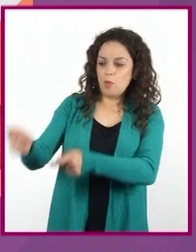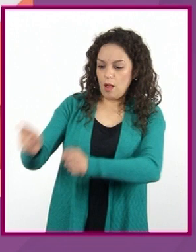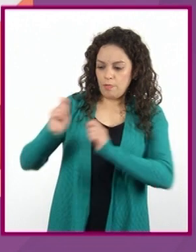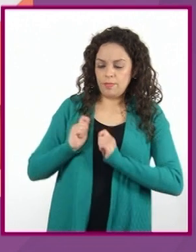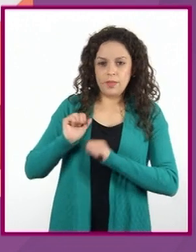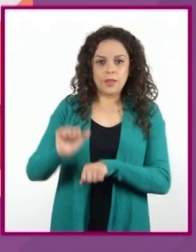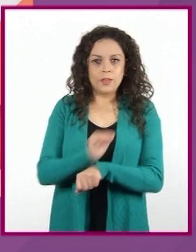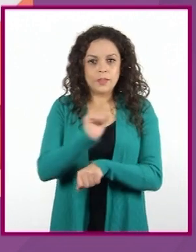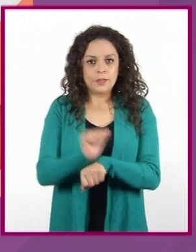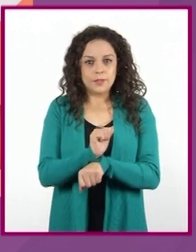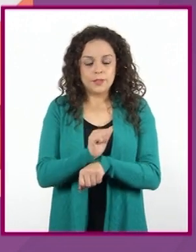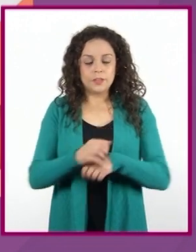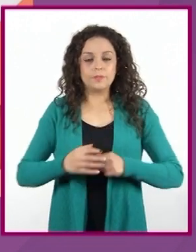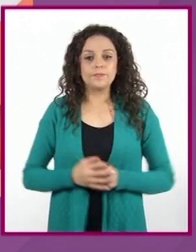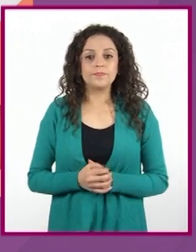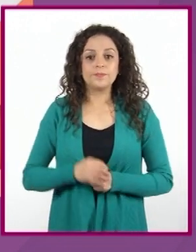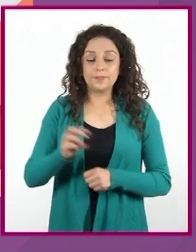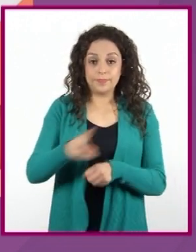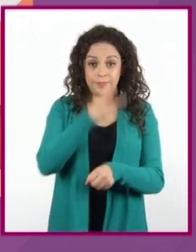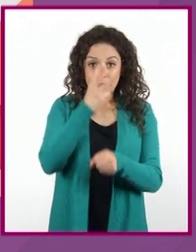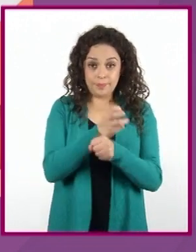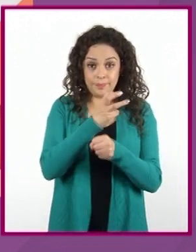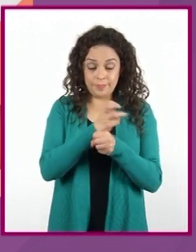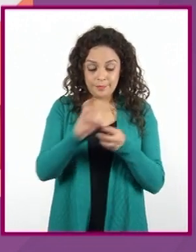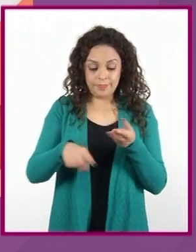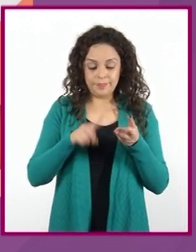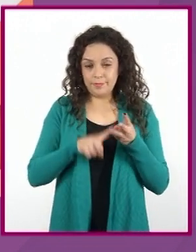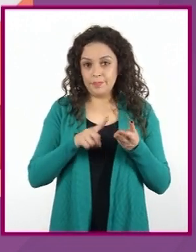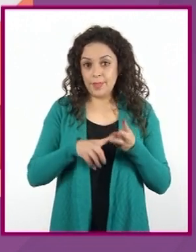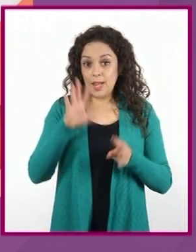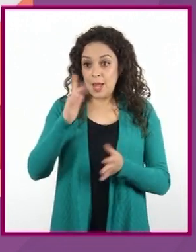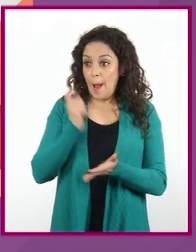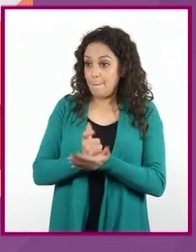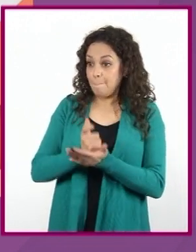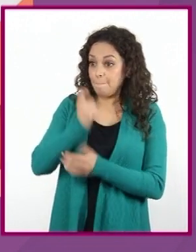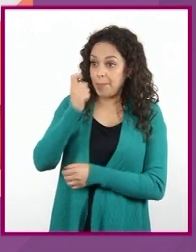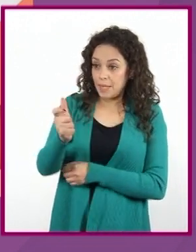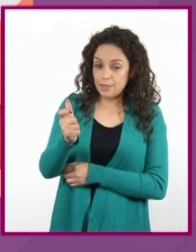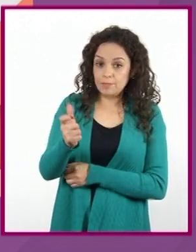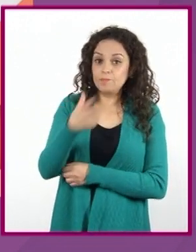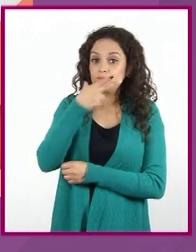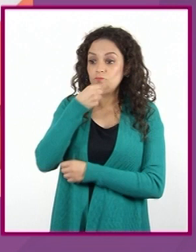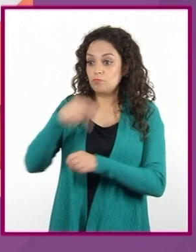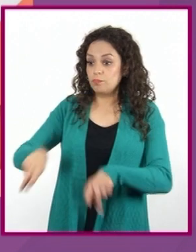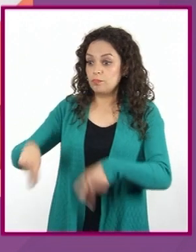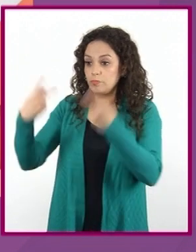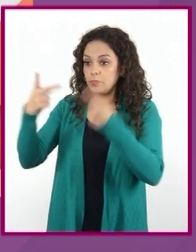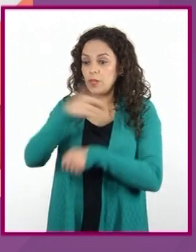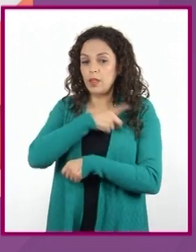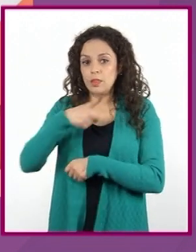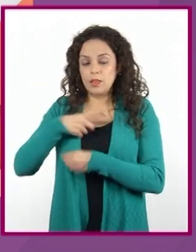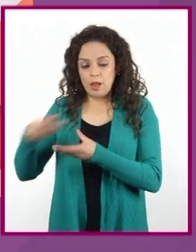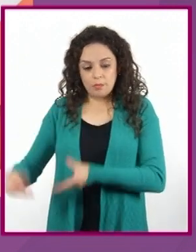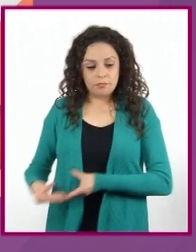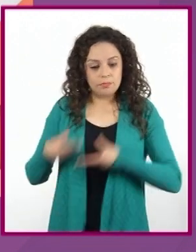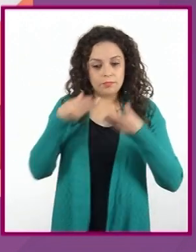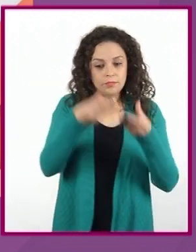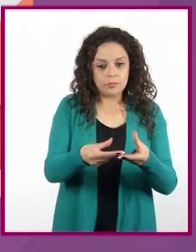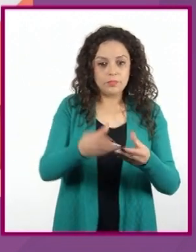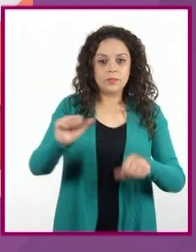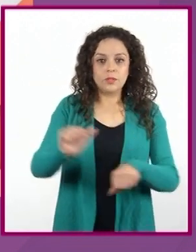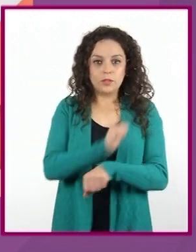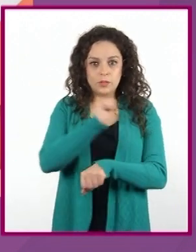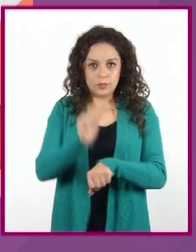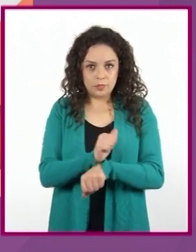bien. Tercera, una vez otorgado el pago, el vendedor se obliga a entregar el bien, objeto del contrato,